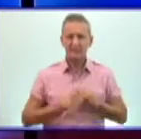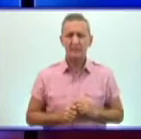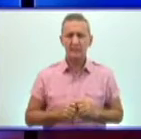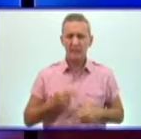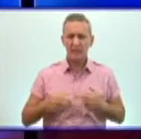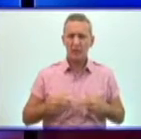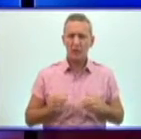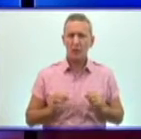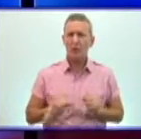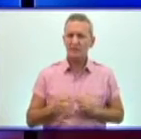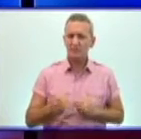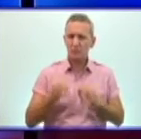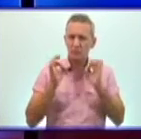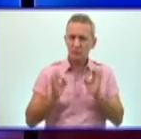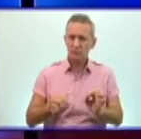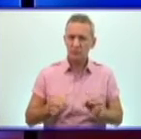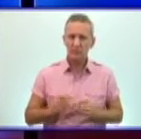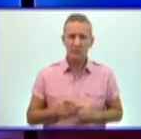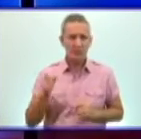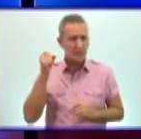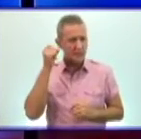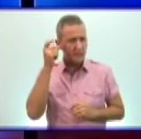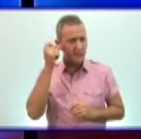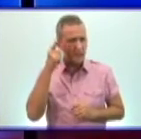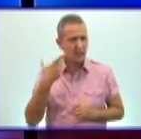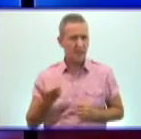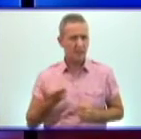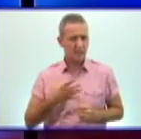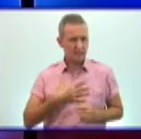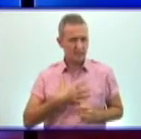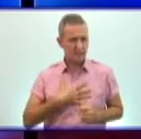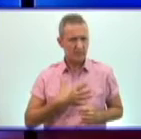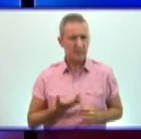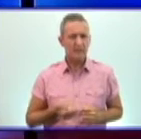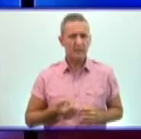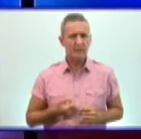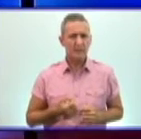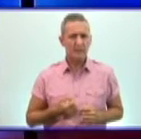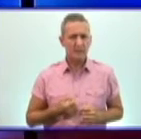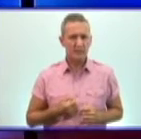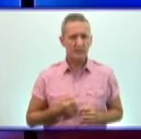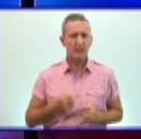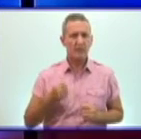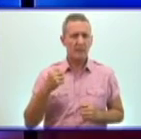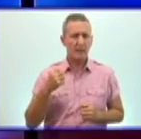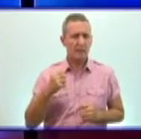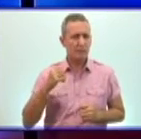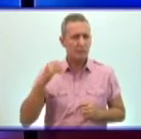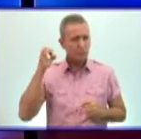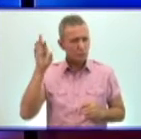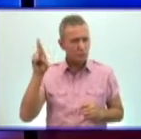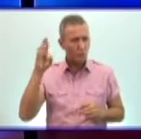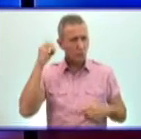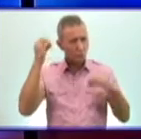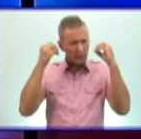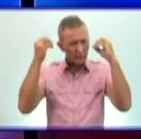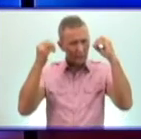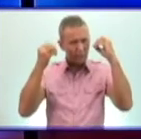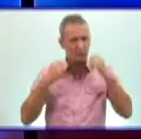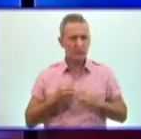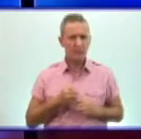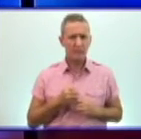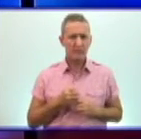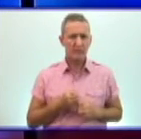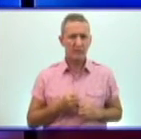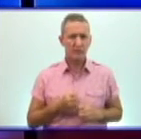desde la experiencia que sacan, pues sencillamente les va su razonamiento, su pensar desde los sentimientos. Y esa es la actitud